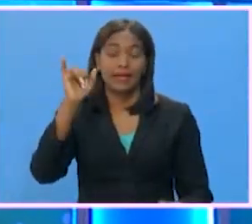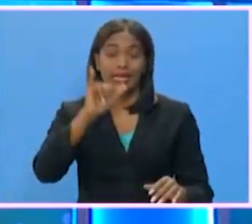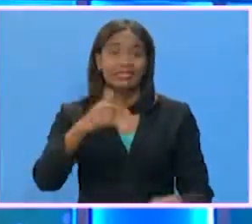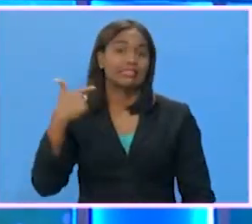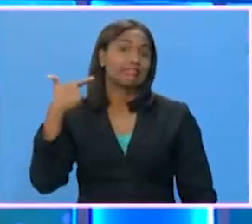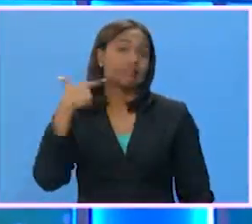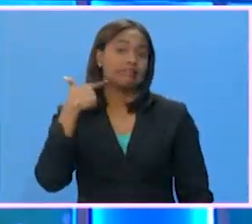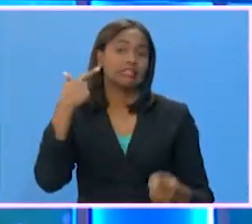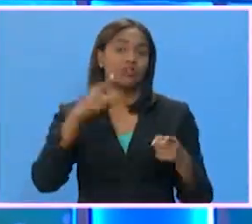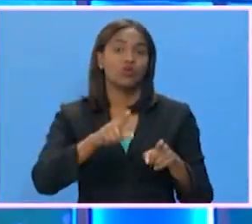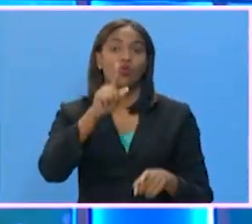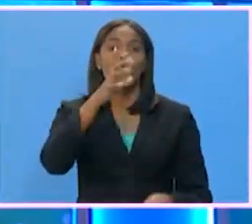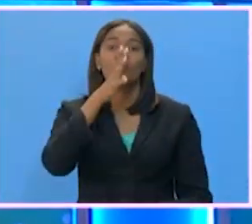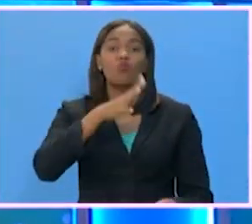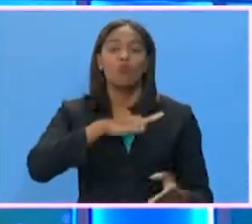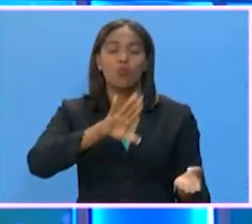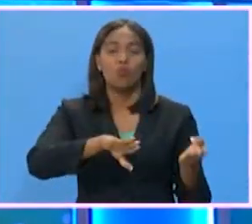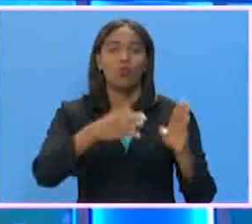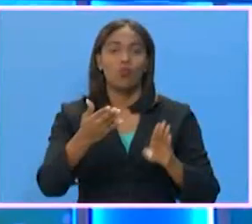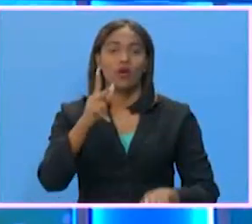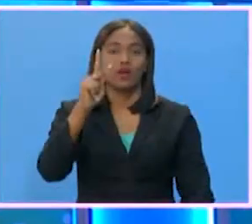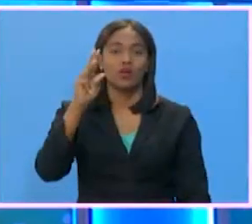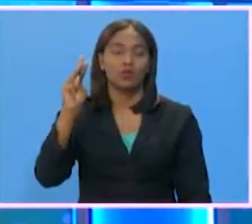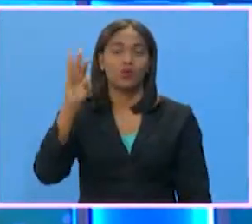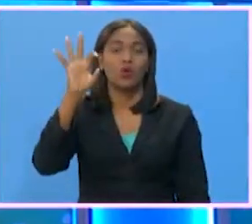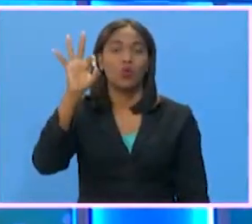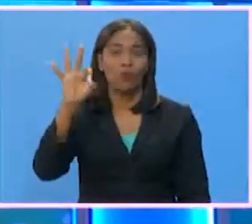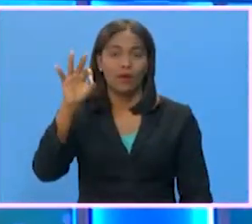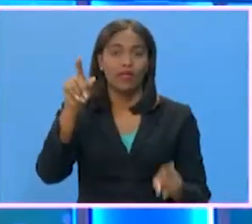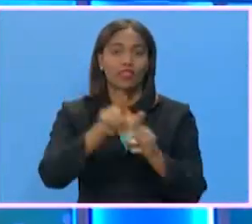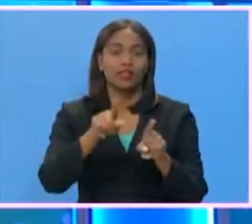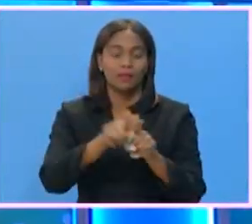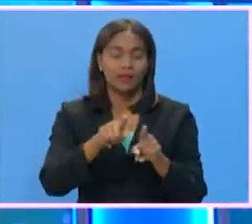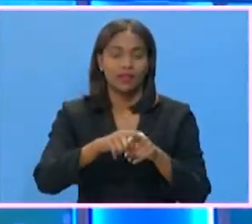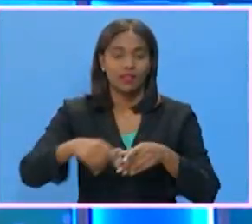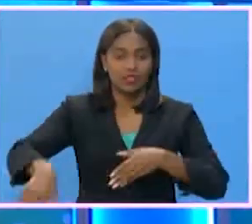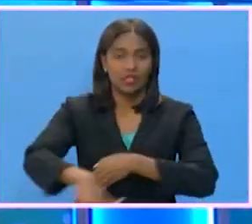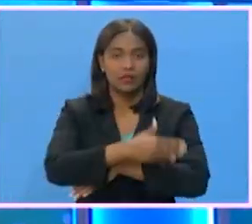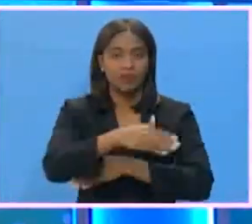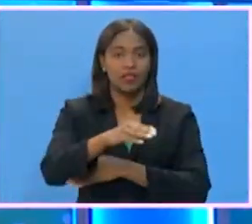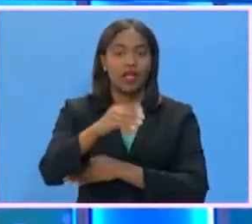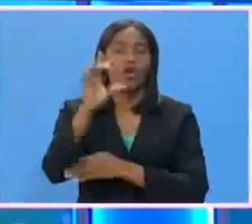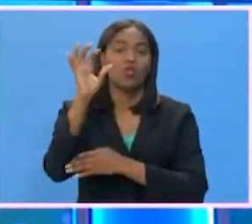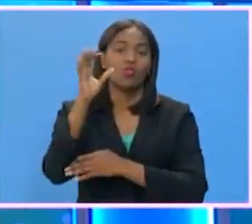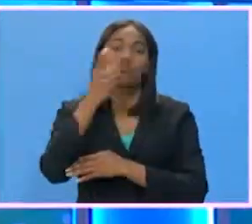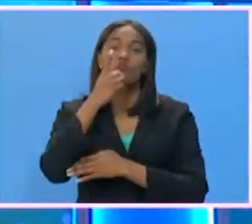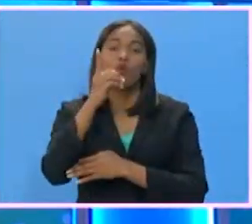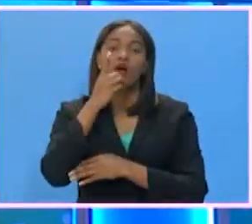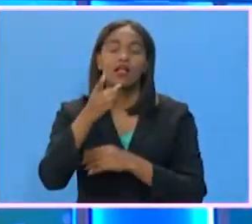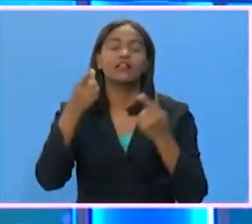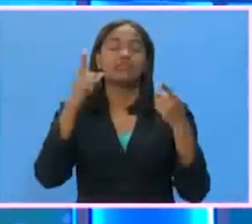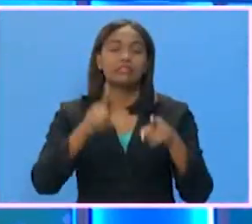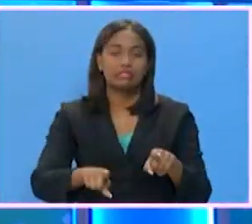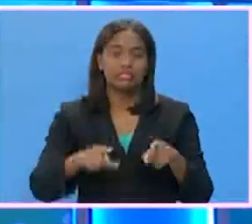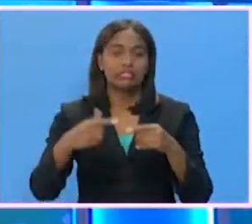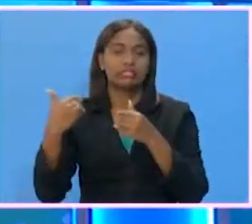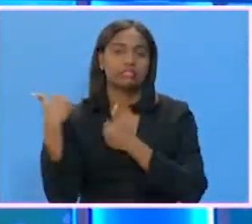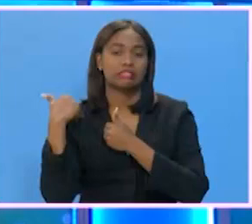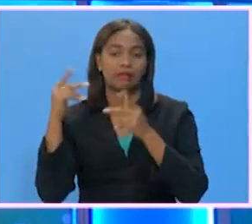en el que una mujer perdió la vida en el kilómetro 9 de la autopista Duarte. Este fue otro hecho realizado por un